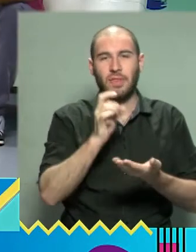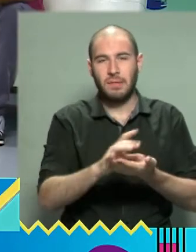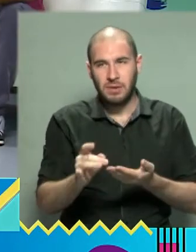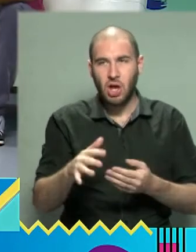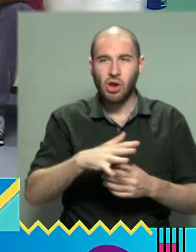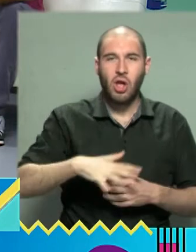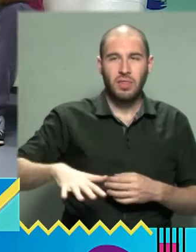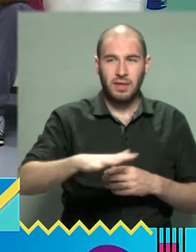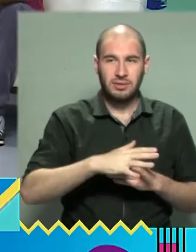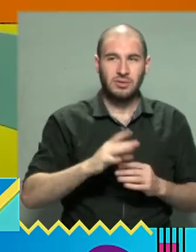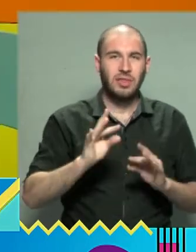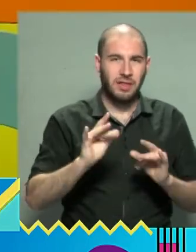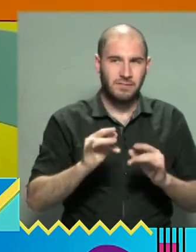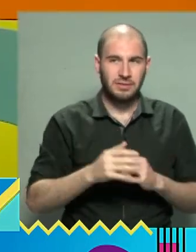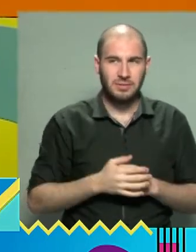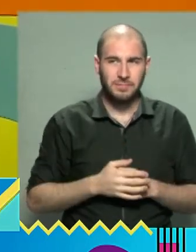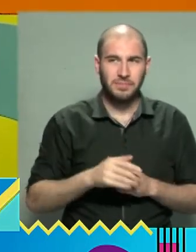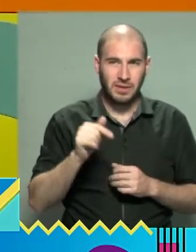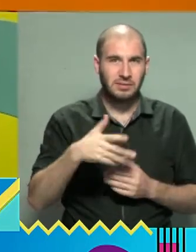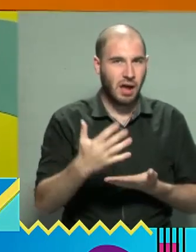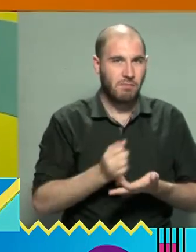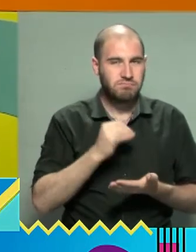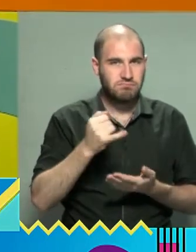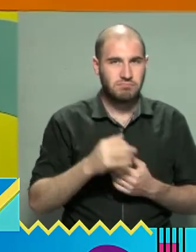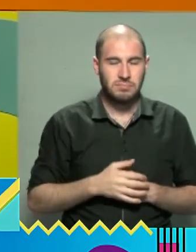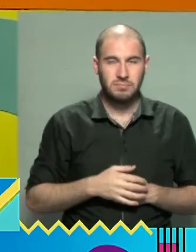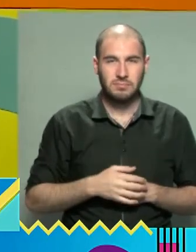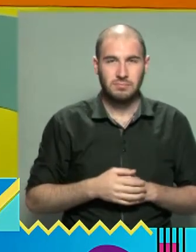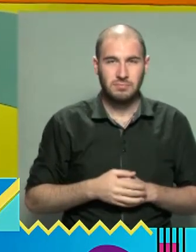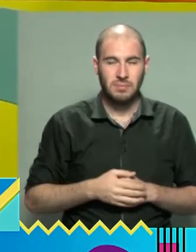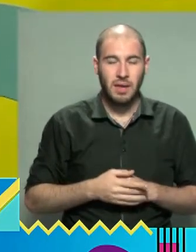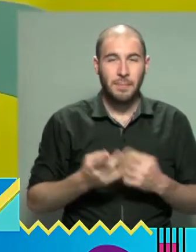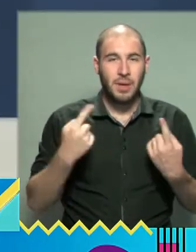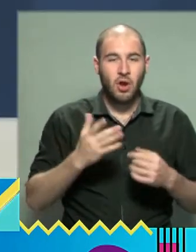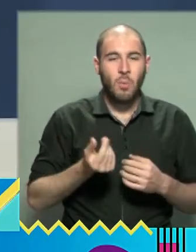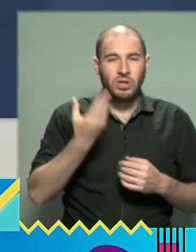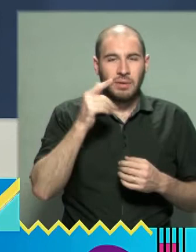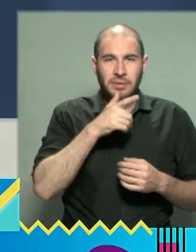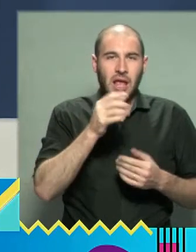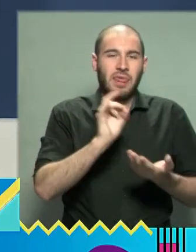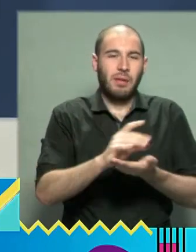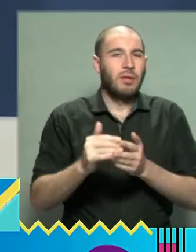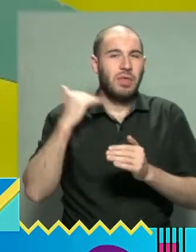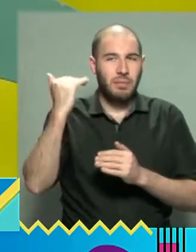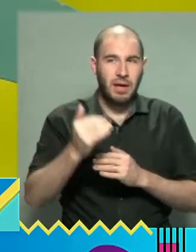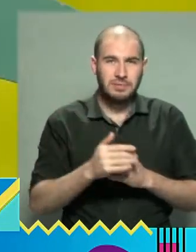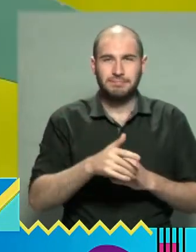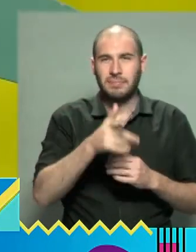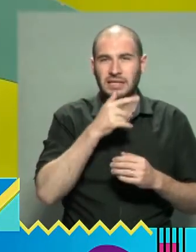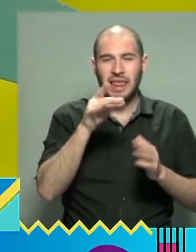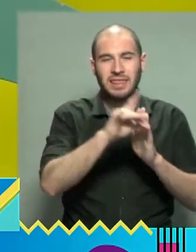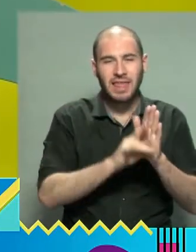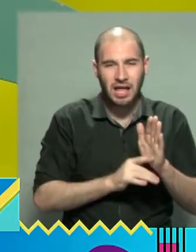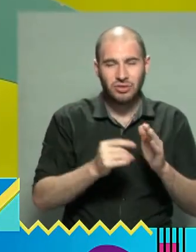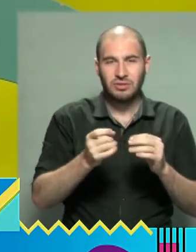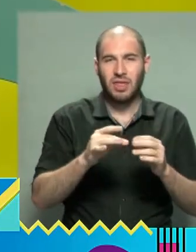un contexto así que es difícil, eso hay que aceptarlo, pero muchas veces se presumen sobre despidos y son como datos que se